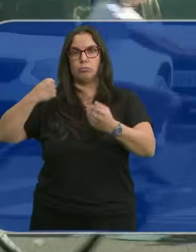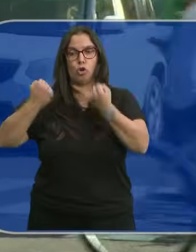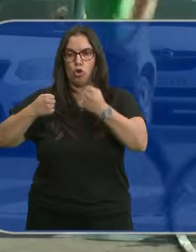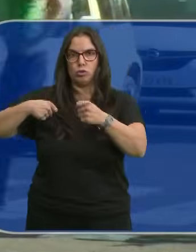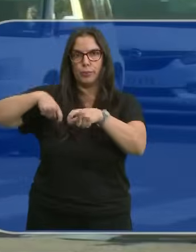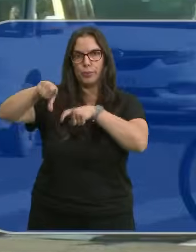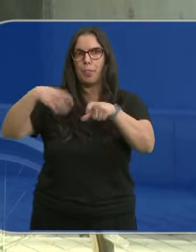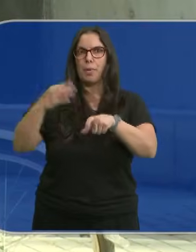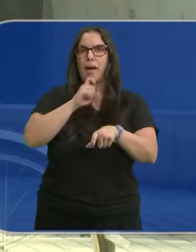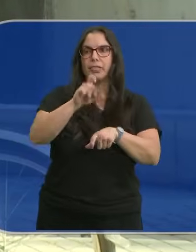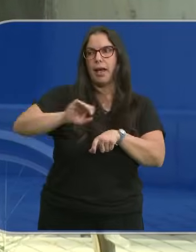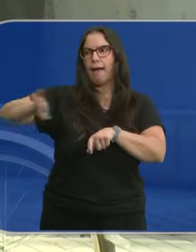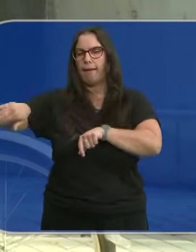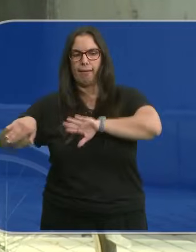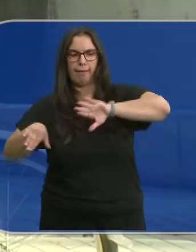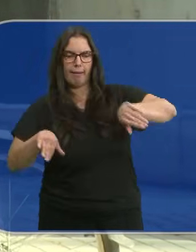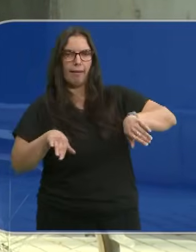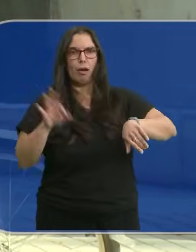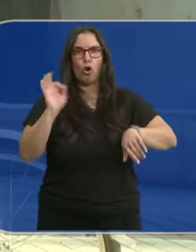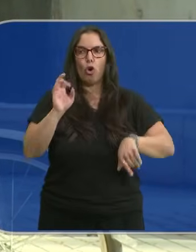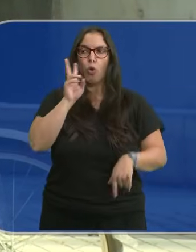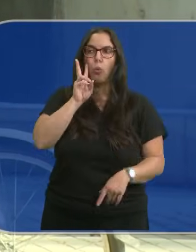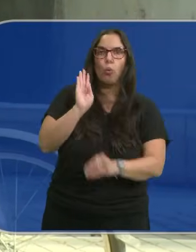que señalizar los giros y atender a posibles